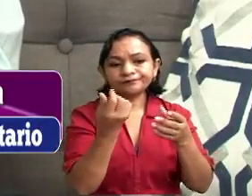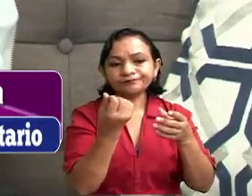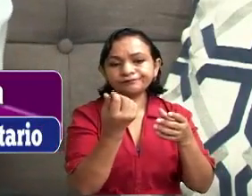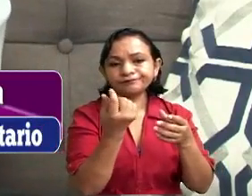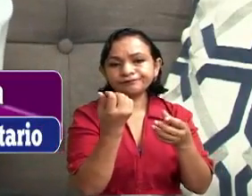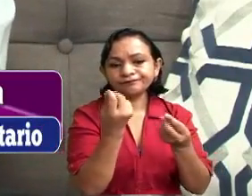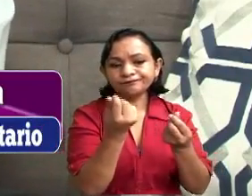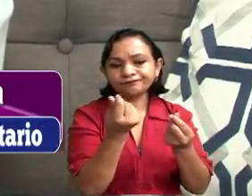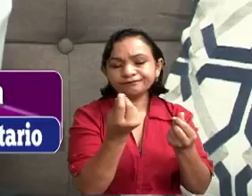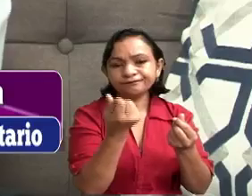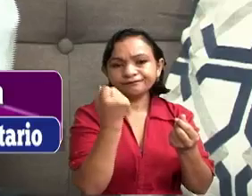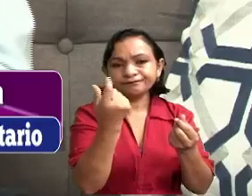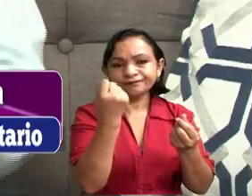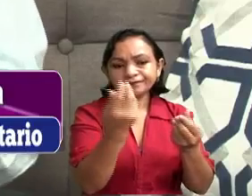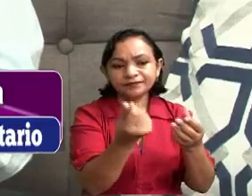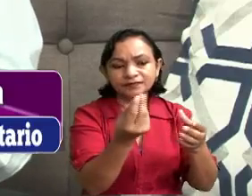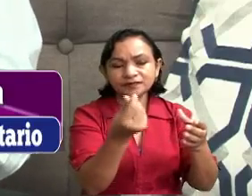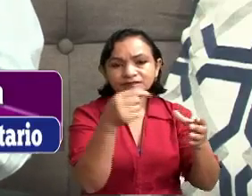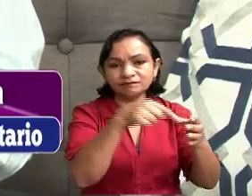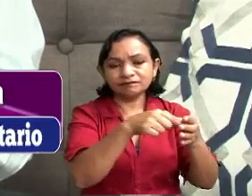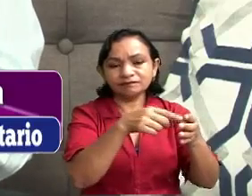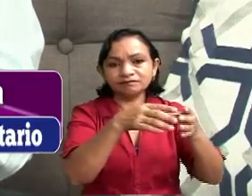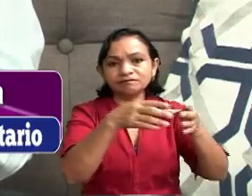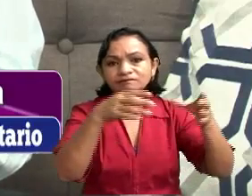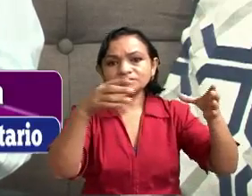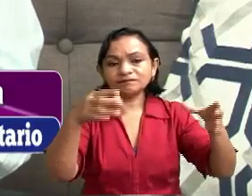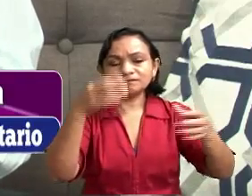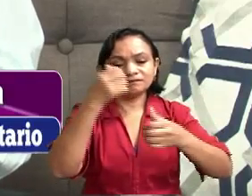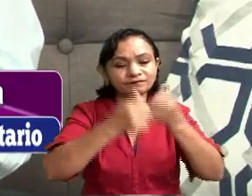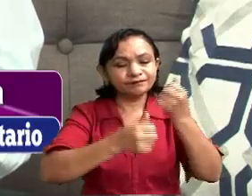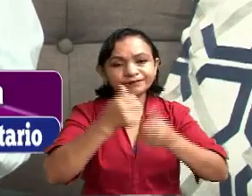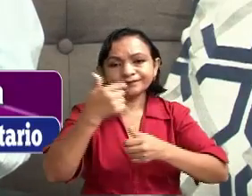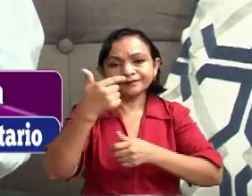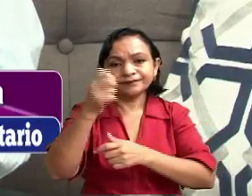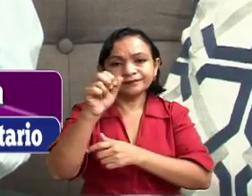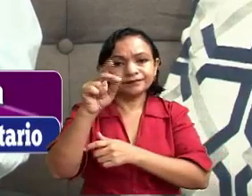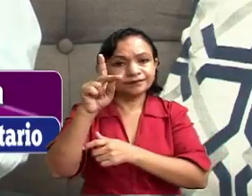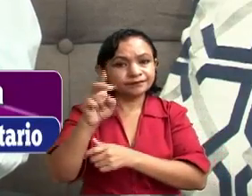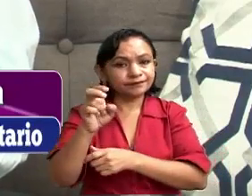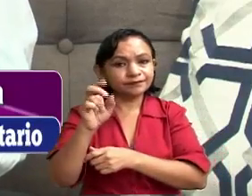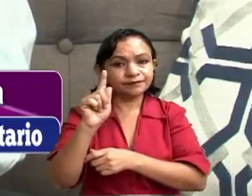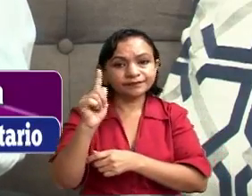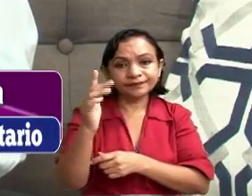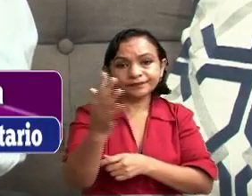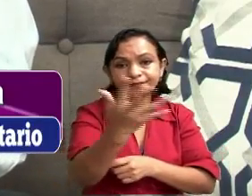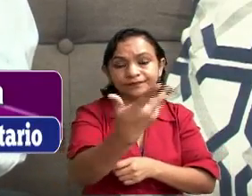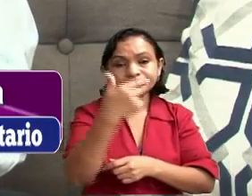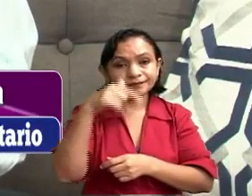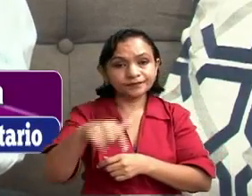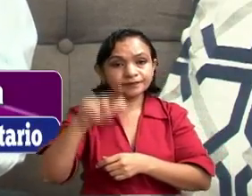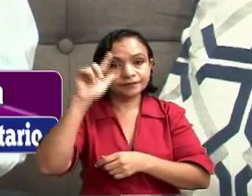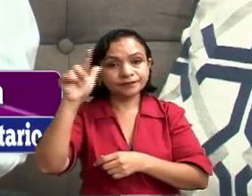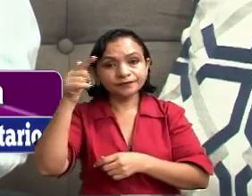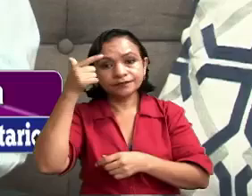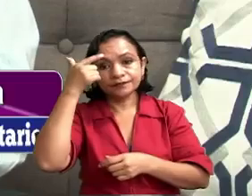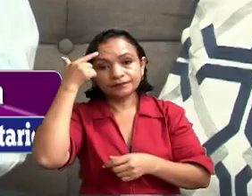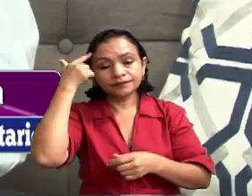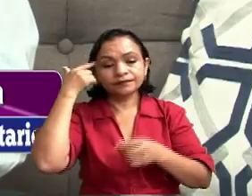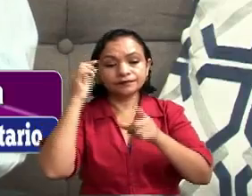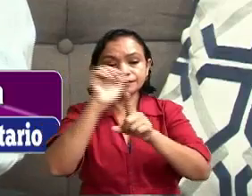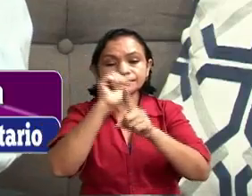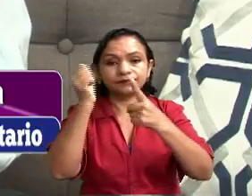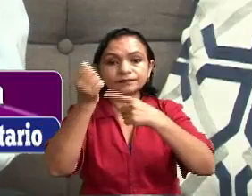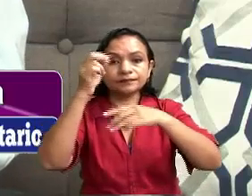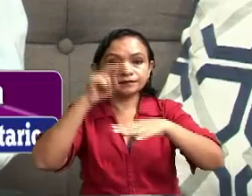causó el daño, terrible daño este del golpe fallido. Entonces nosotros tuvimos que aprobar aquí en la Asamblea